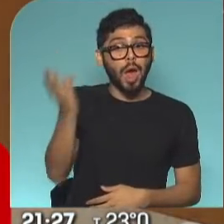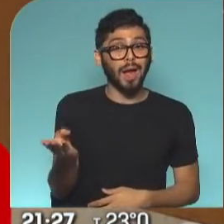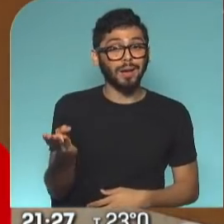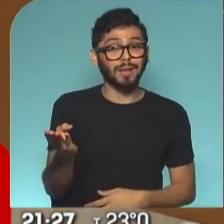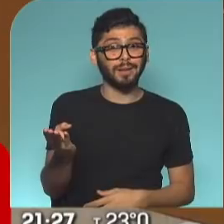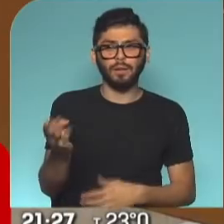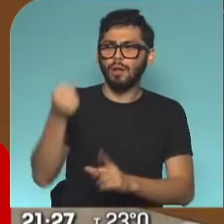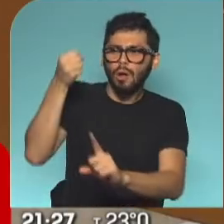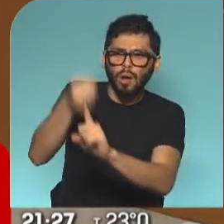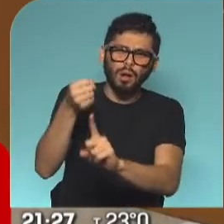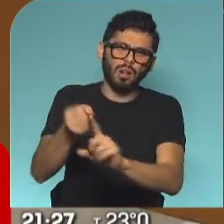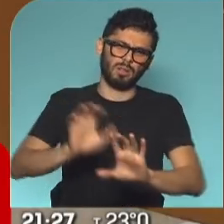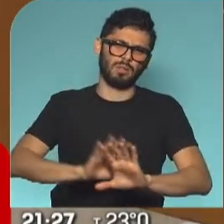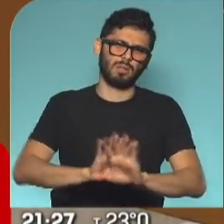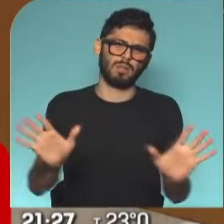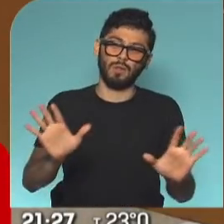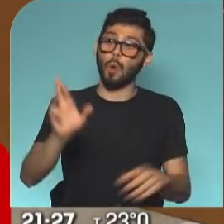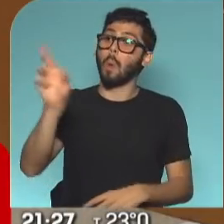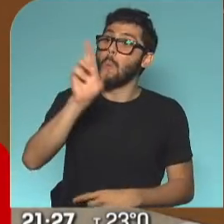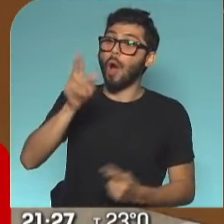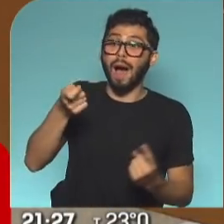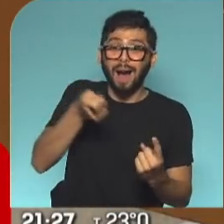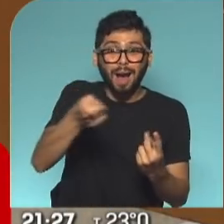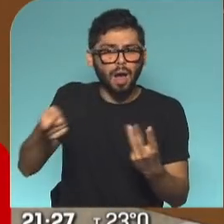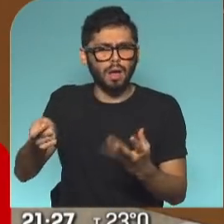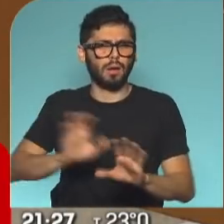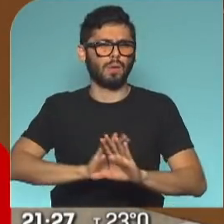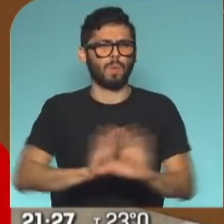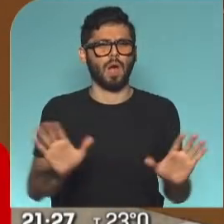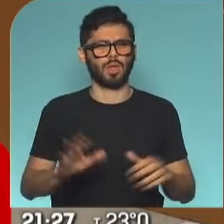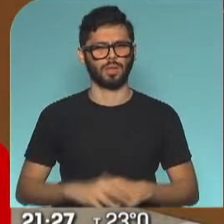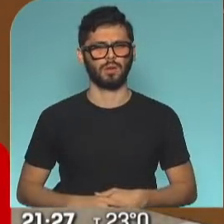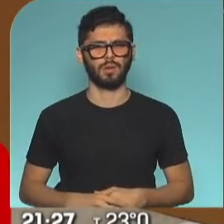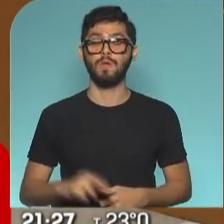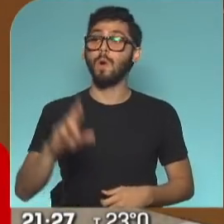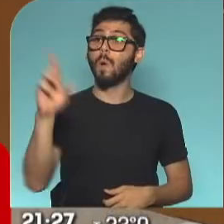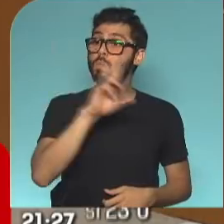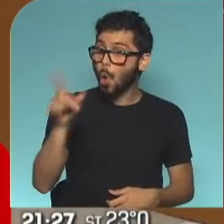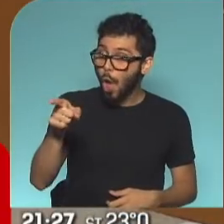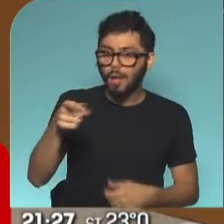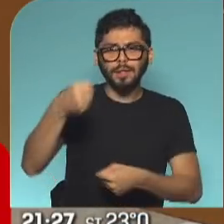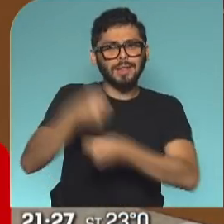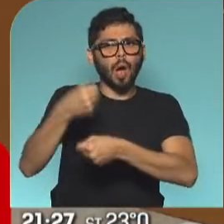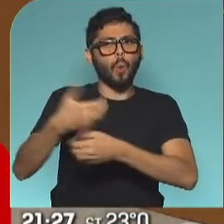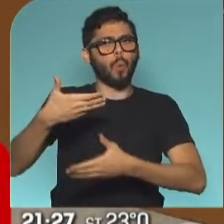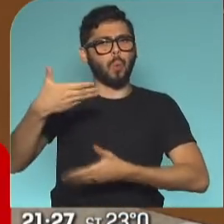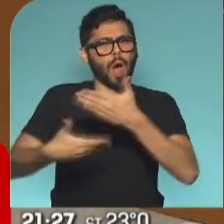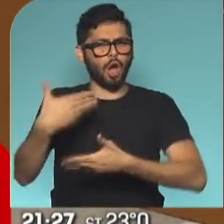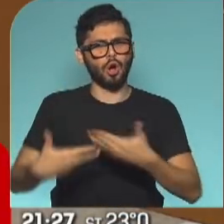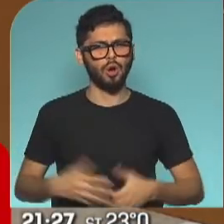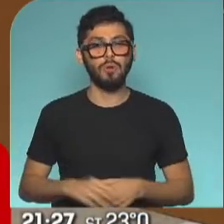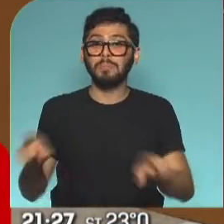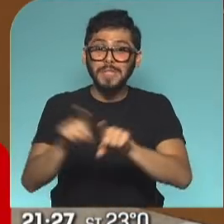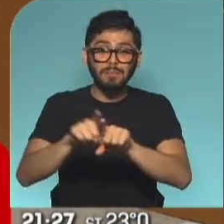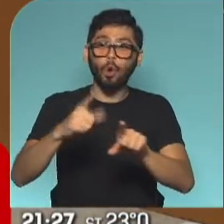de ser golpeada, para que la mujer deje de ser asesinada, para que la mujer pueda progresar en su trabajo como pueden